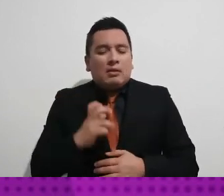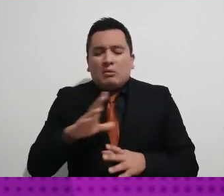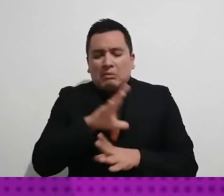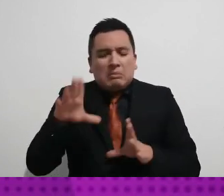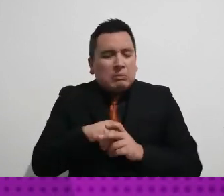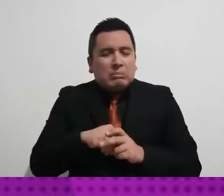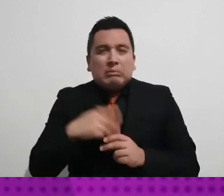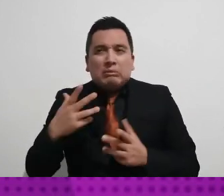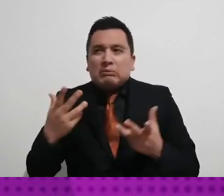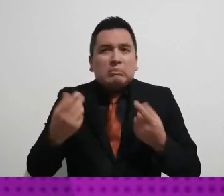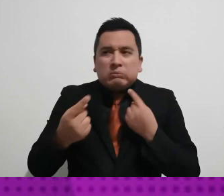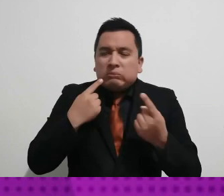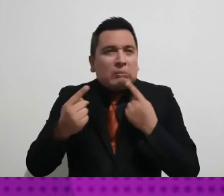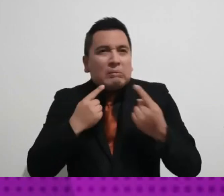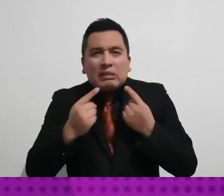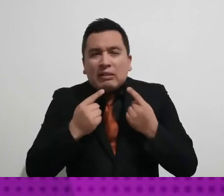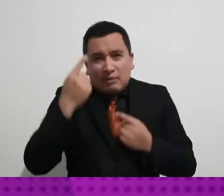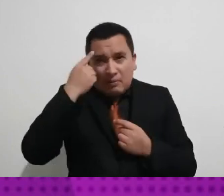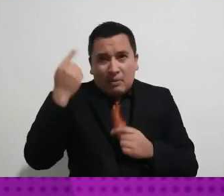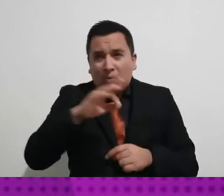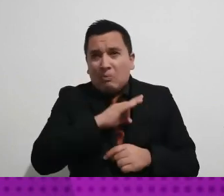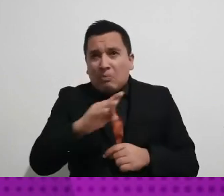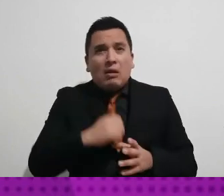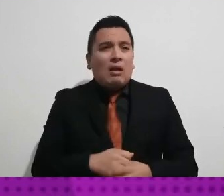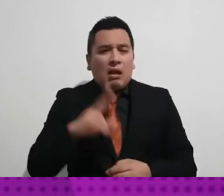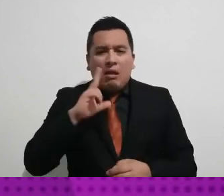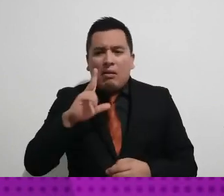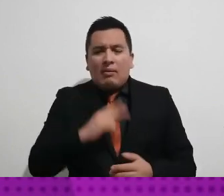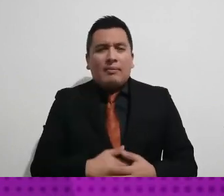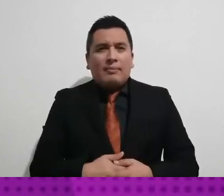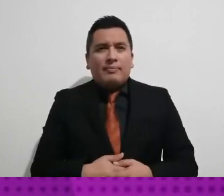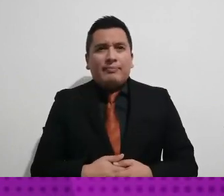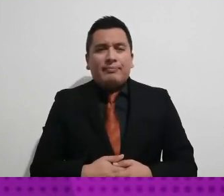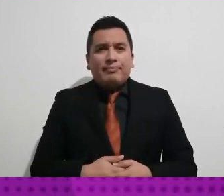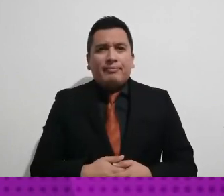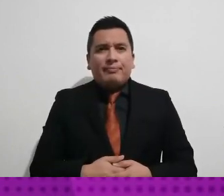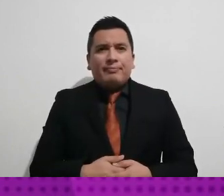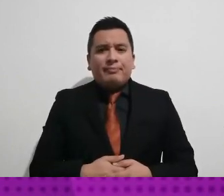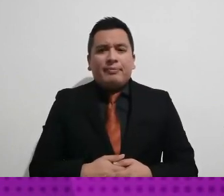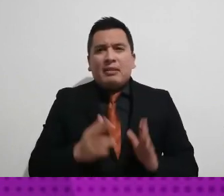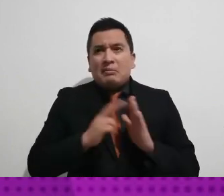En todo momento estuvieron trabajando de manera conjunta para poder establecer estos